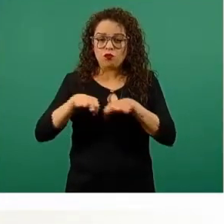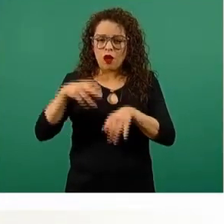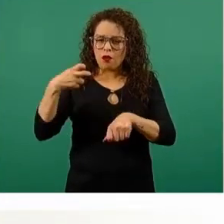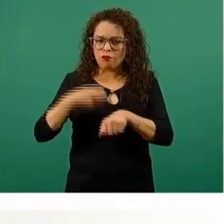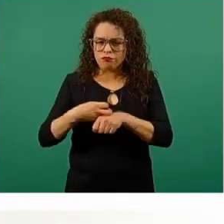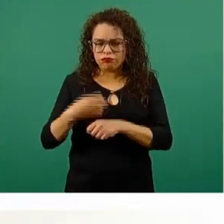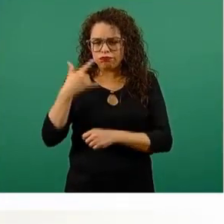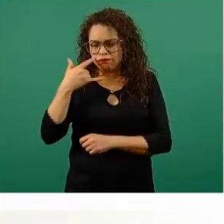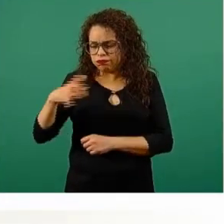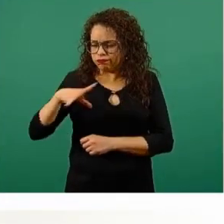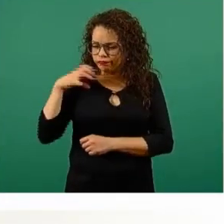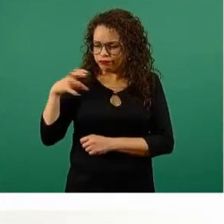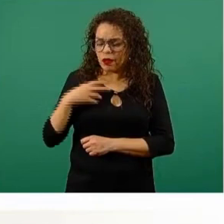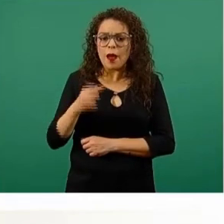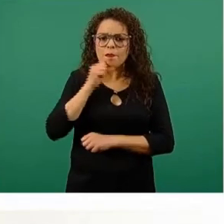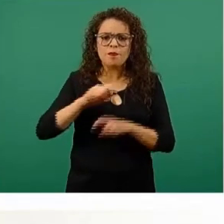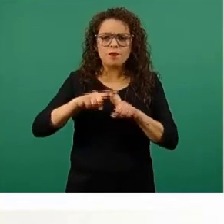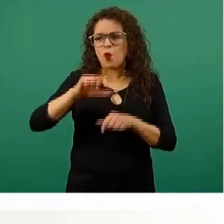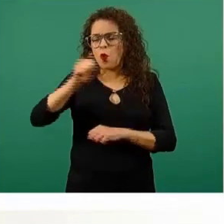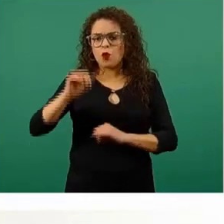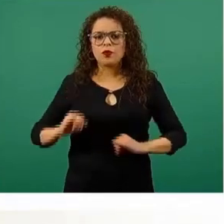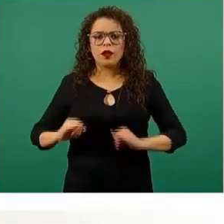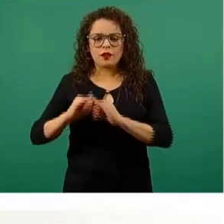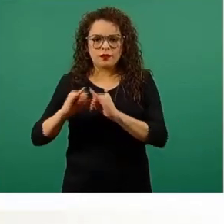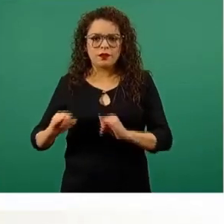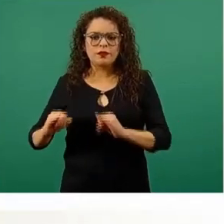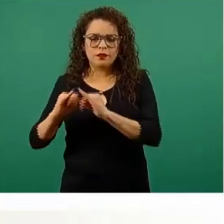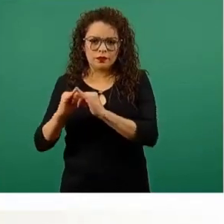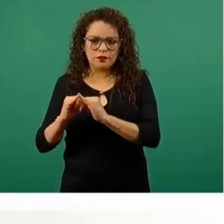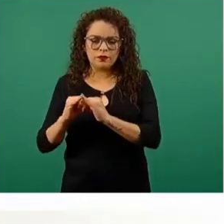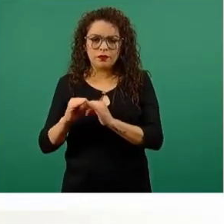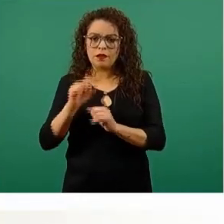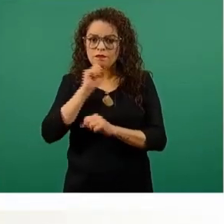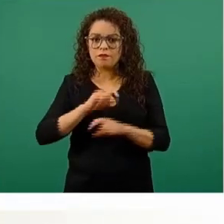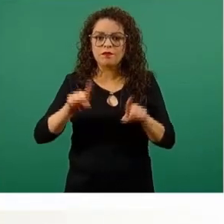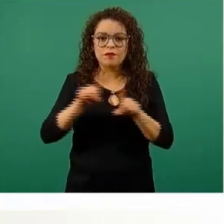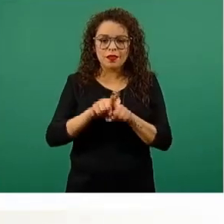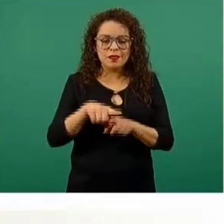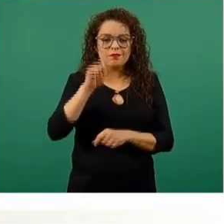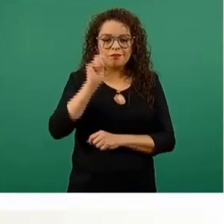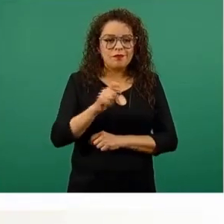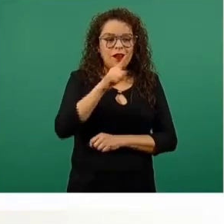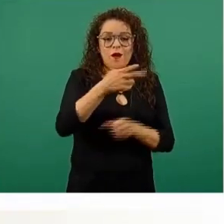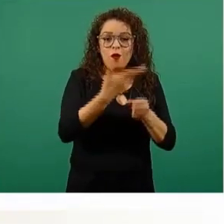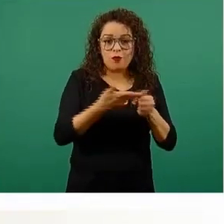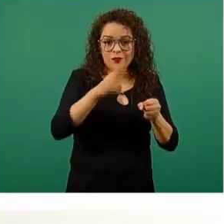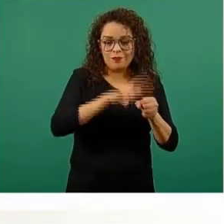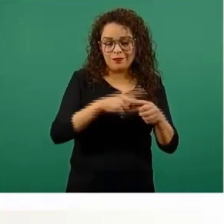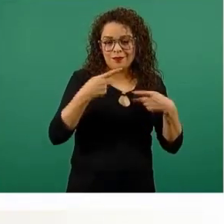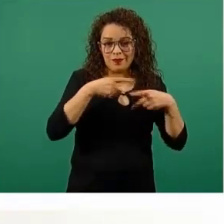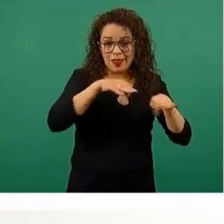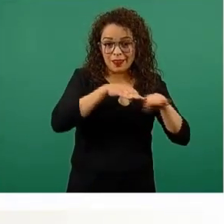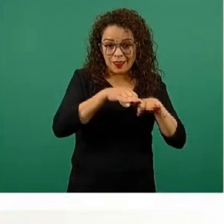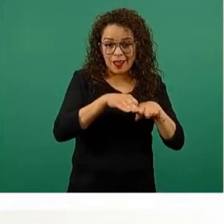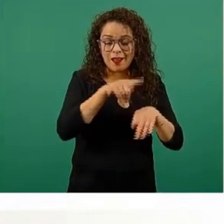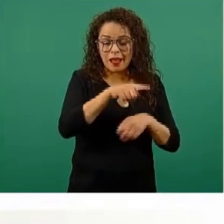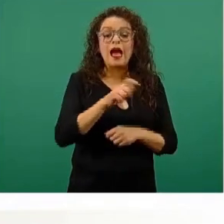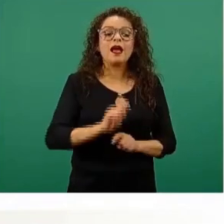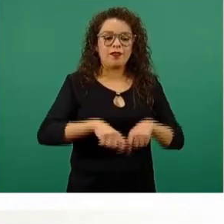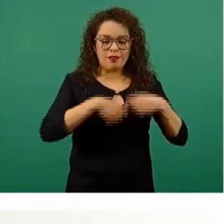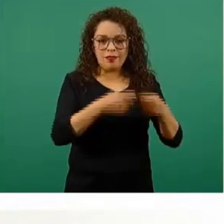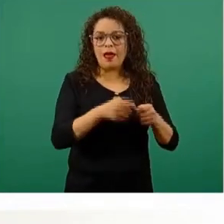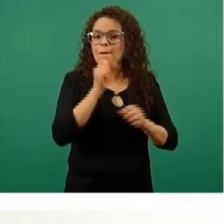de otras instituciones el ir al igual que los que hicimos con el personal de salud en los concentrando para